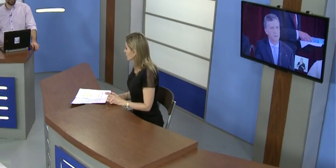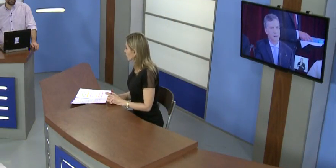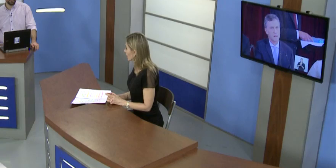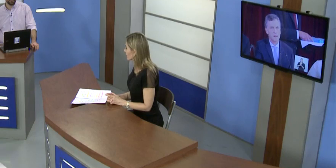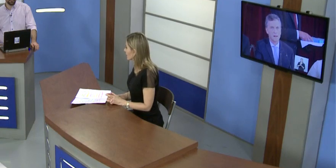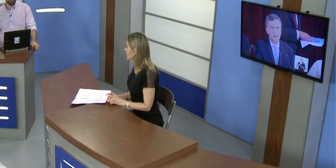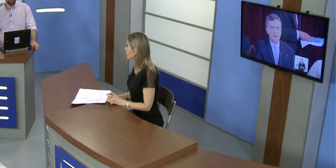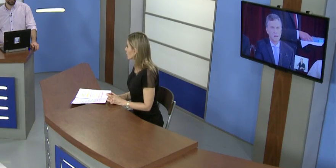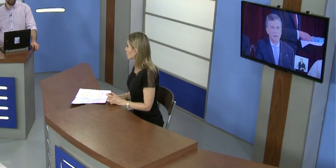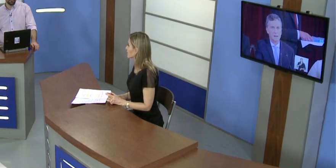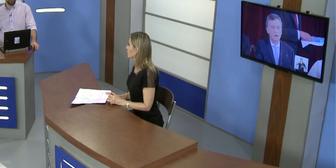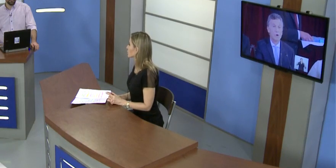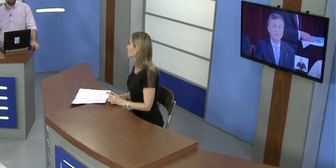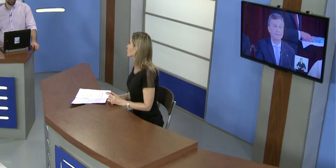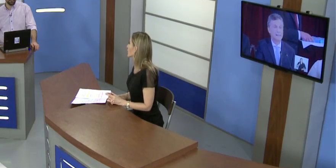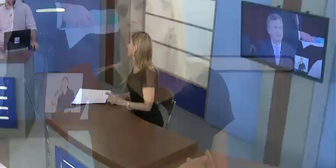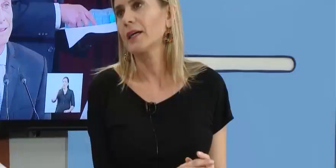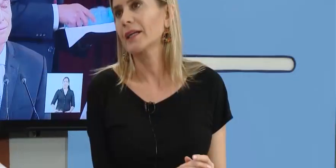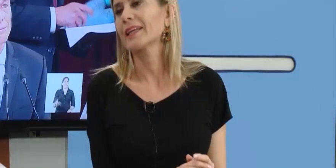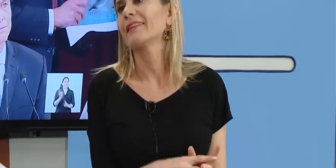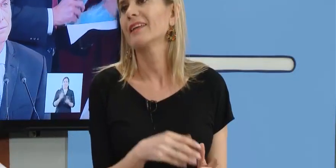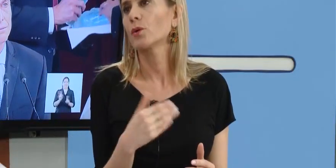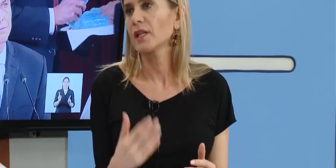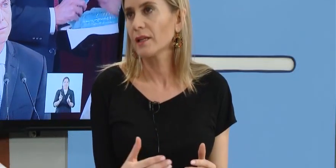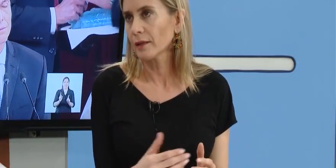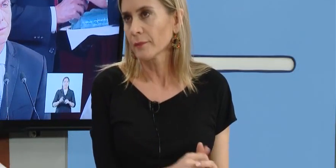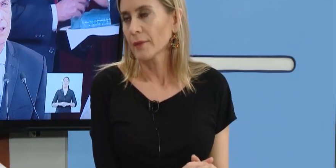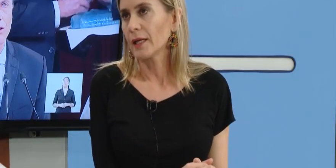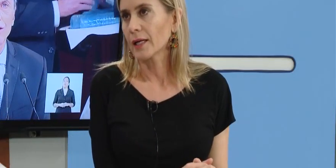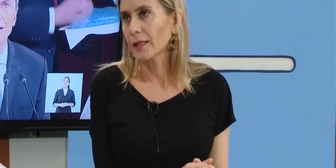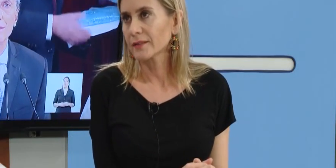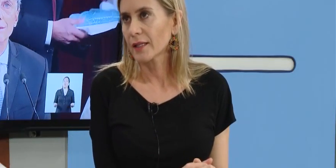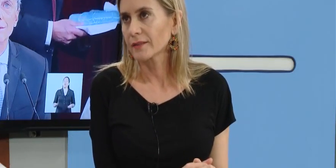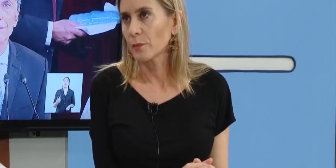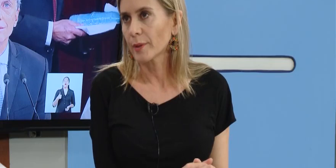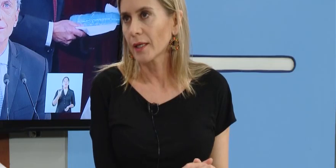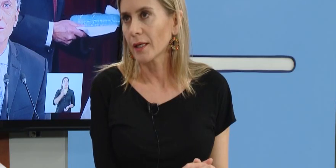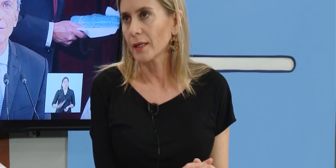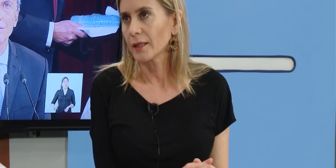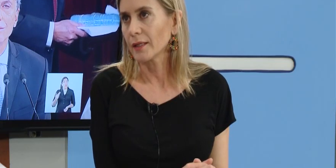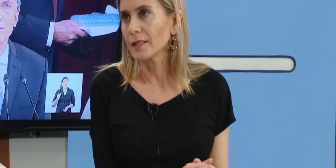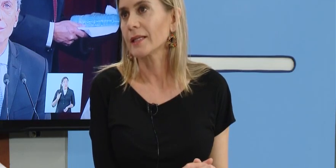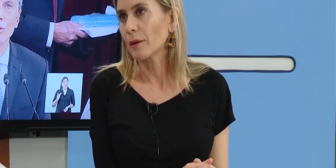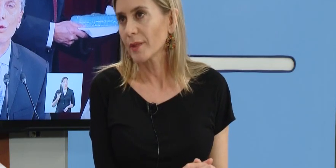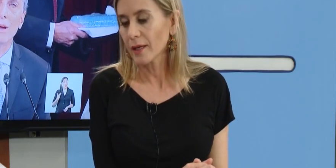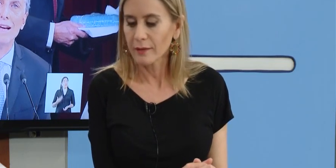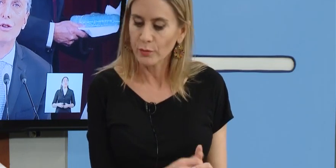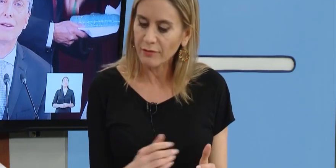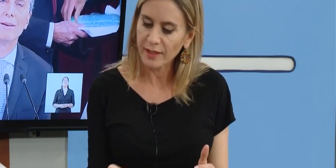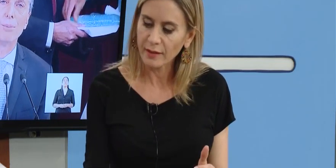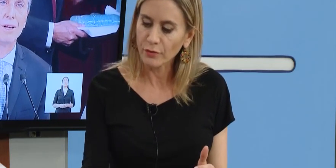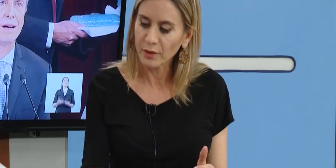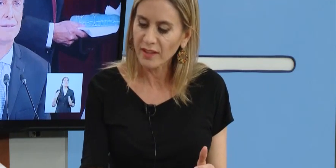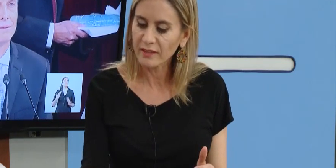Eso es importante. Y bueno, como decíamos, el otro eje, la Argentina unida, en la que él hacía siempre hincapié,